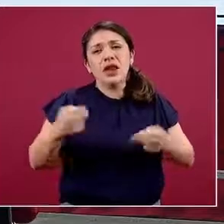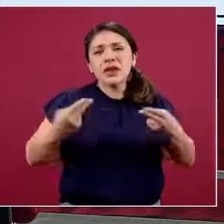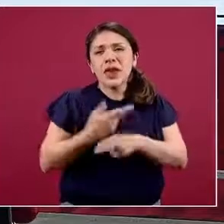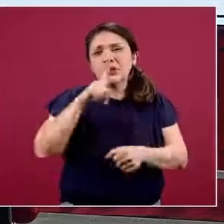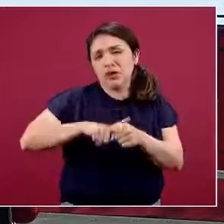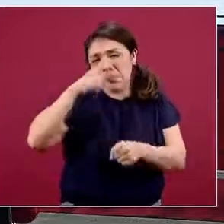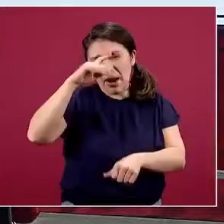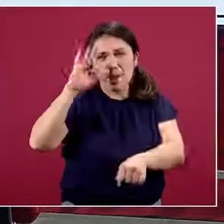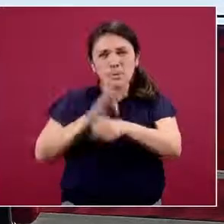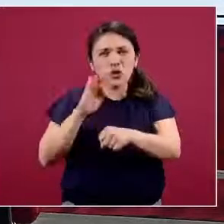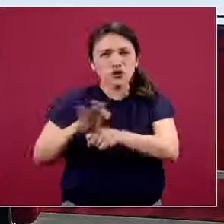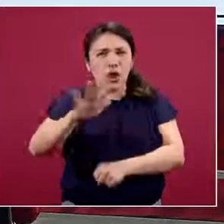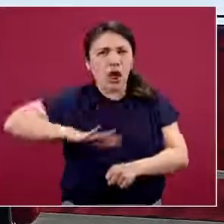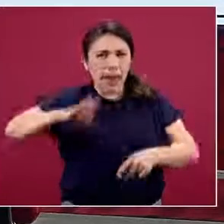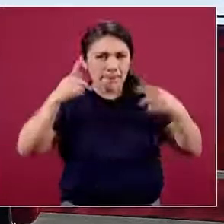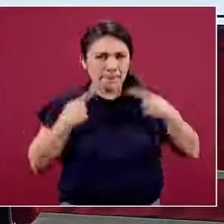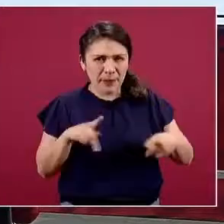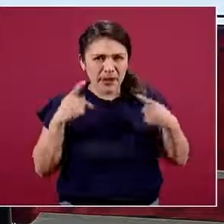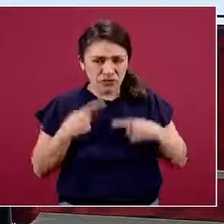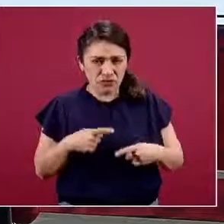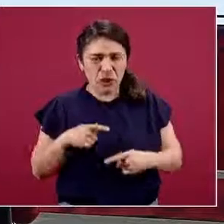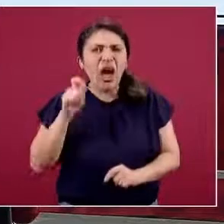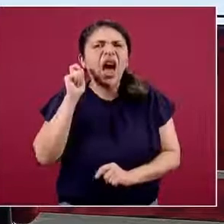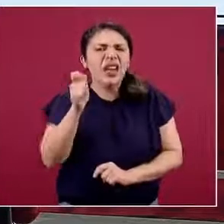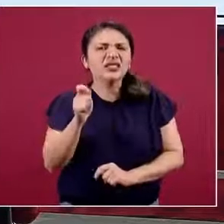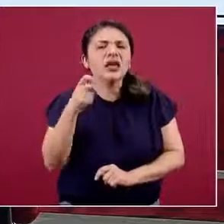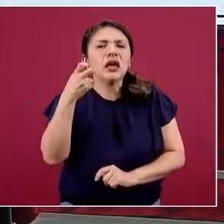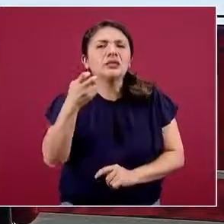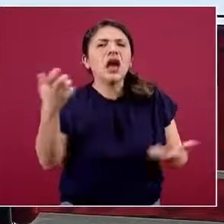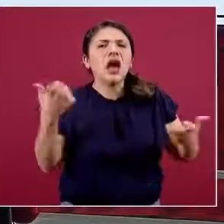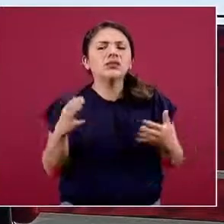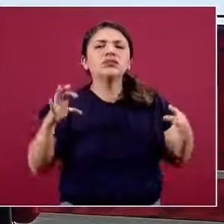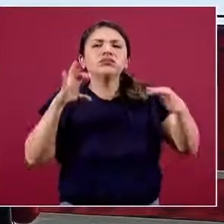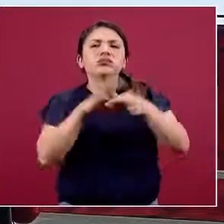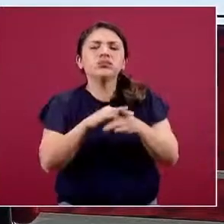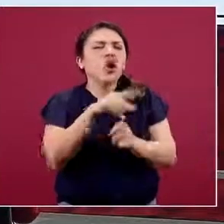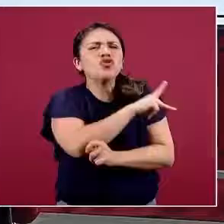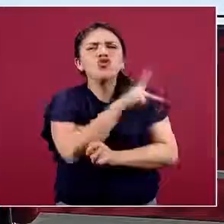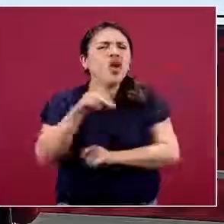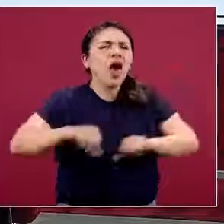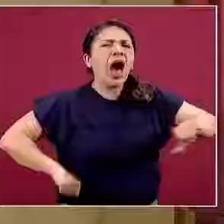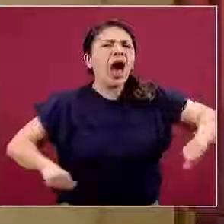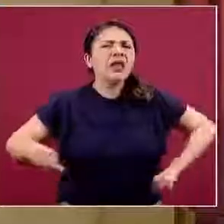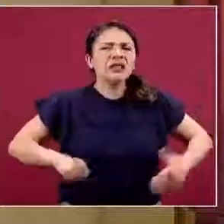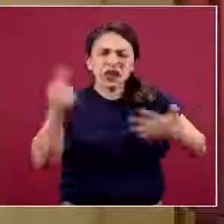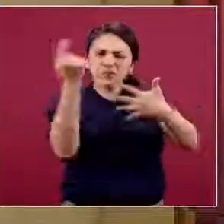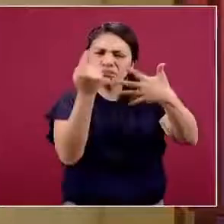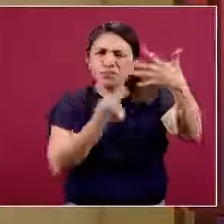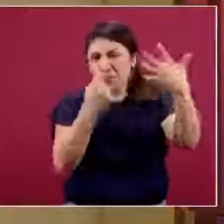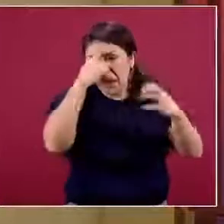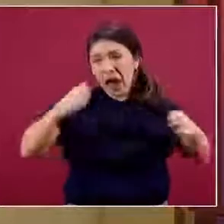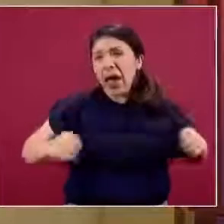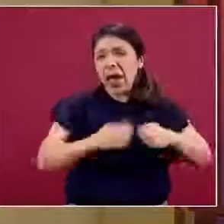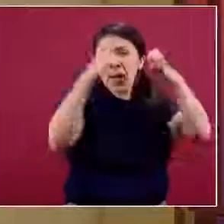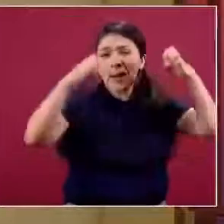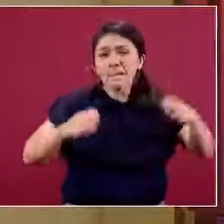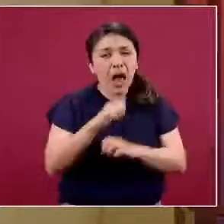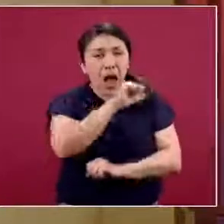nacional de protección civil es este organismo que coordina todas las actividades de las